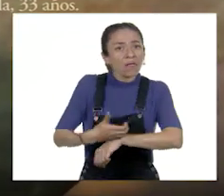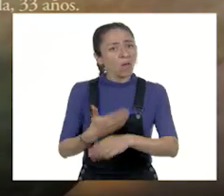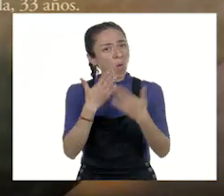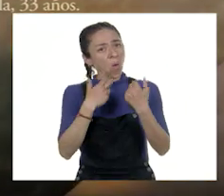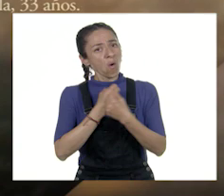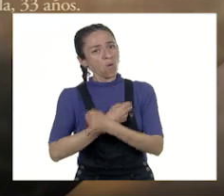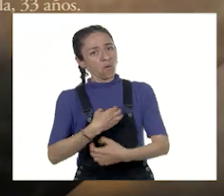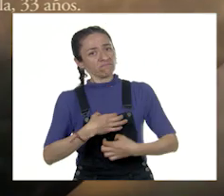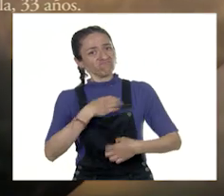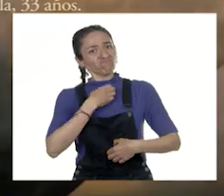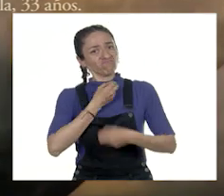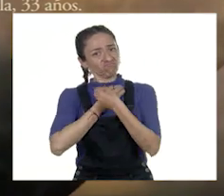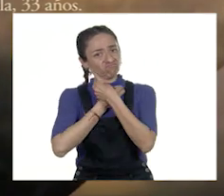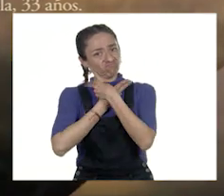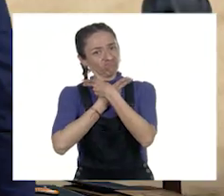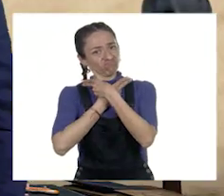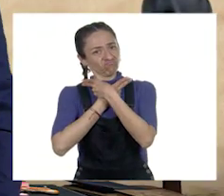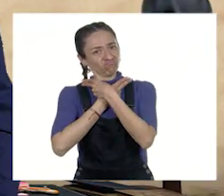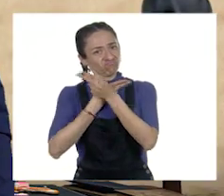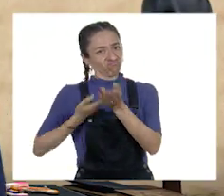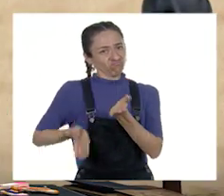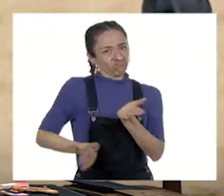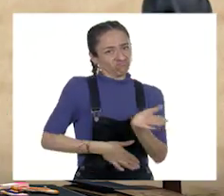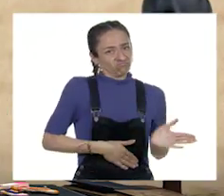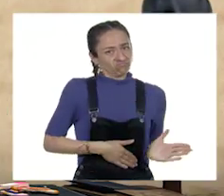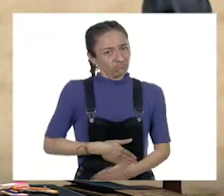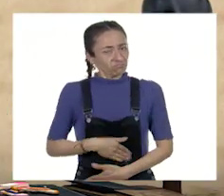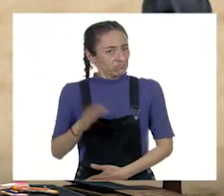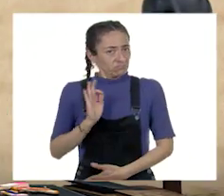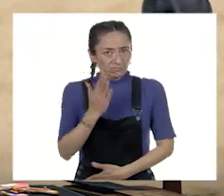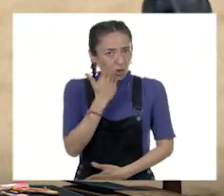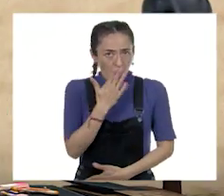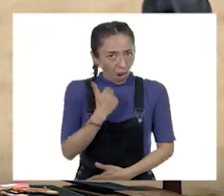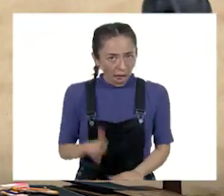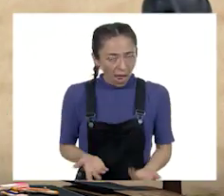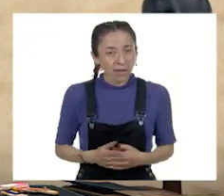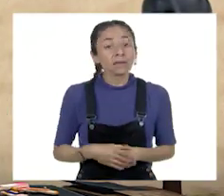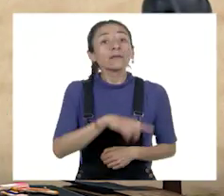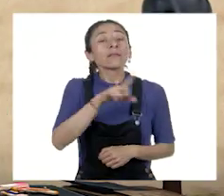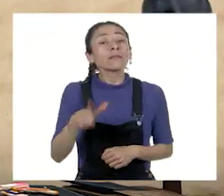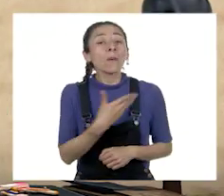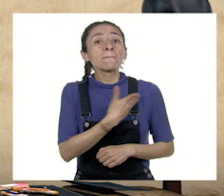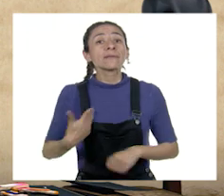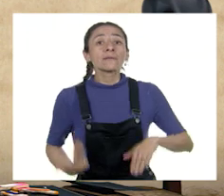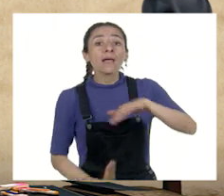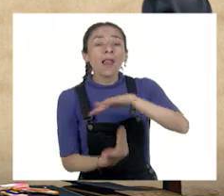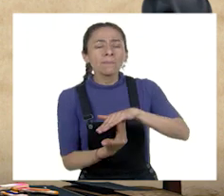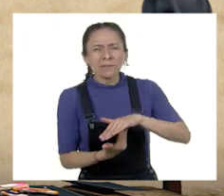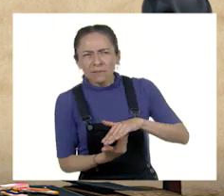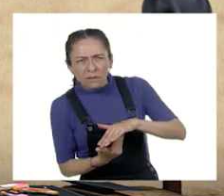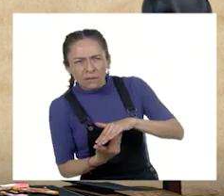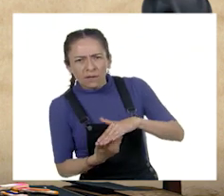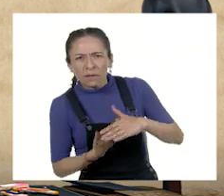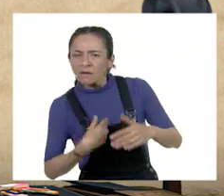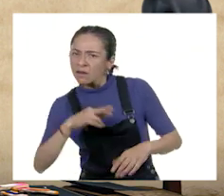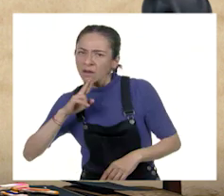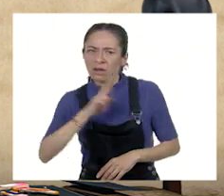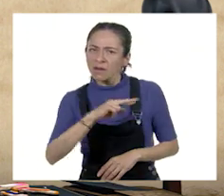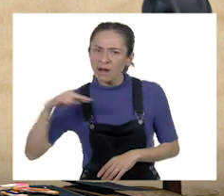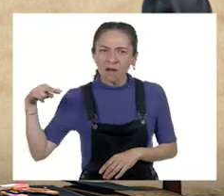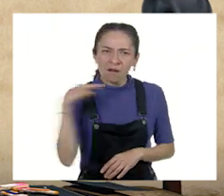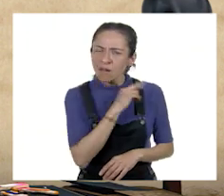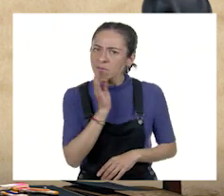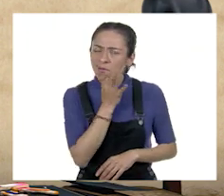la levita cruzada. A lo que de inmediato el presidente de la mesa respondió: Se suprime